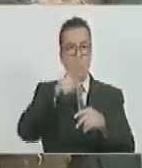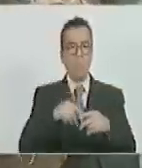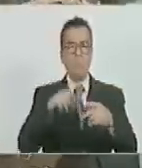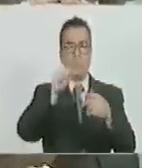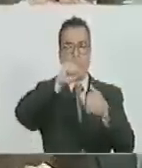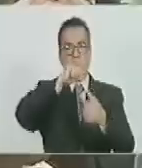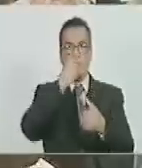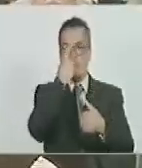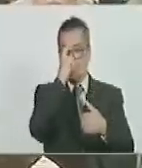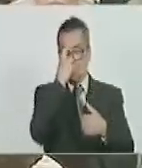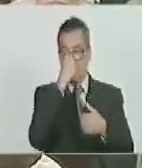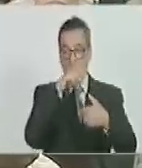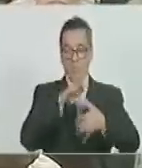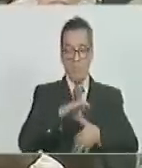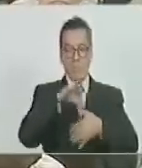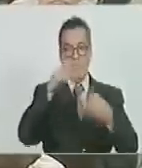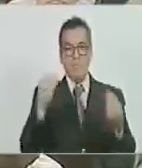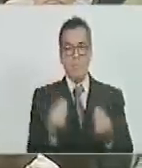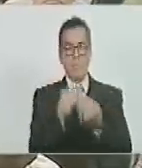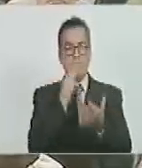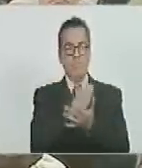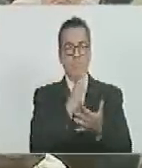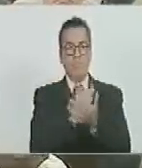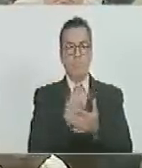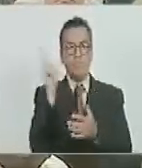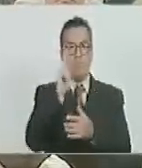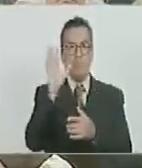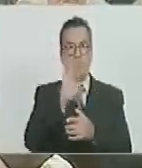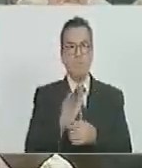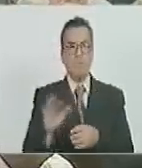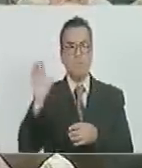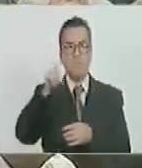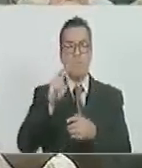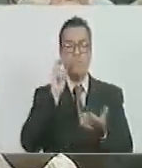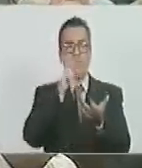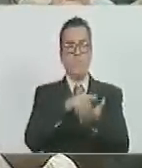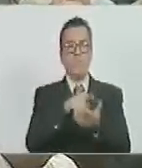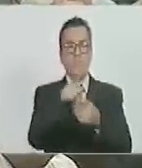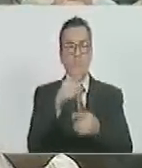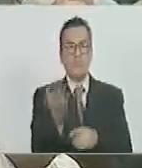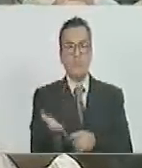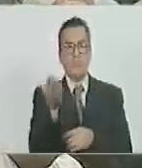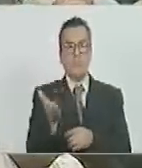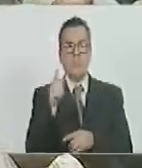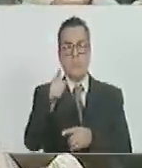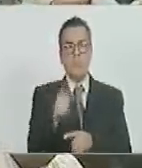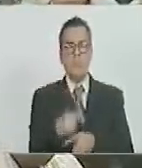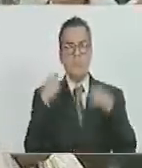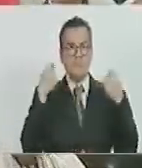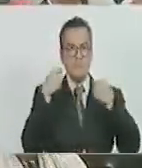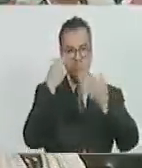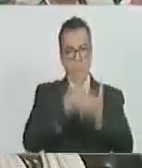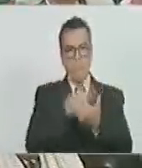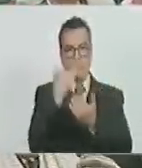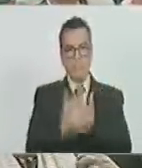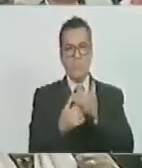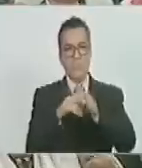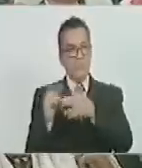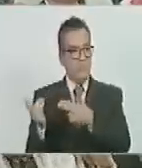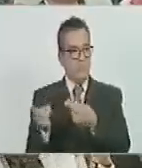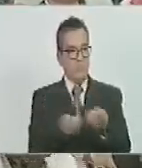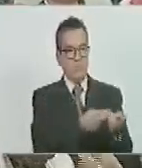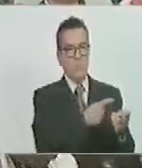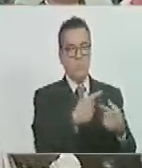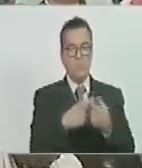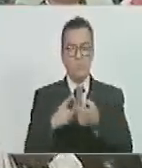América Latina y el Caribe, y como siempre, Venezuela estuvo destacando en propuestas y proyectos que invitan a